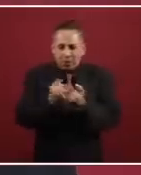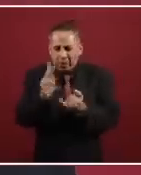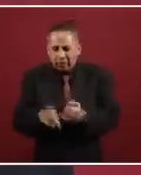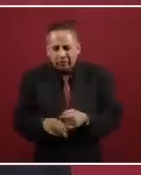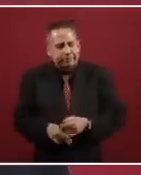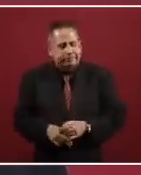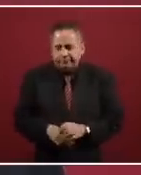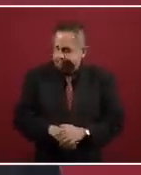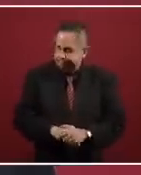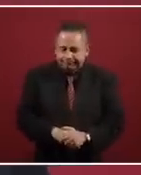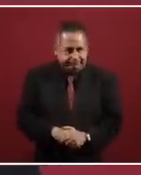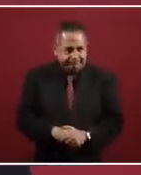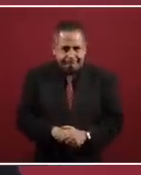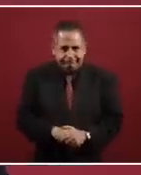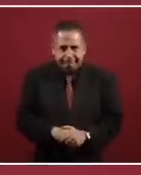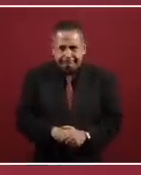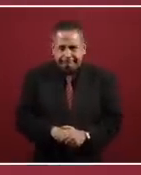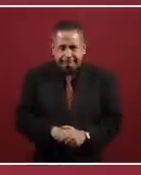Les diría yo,